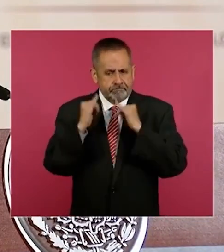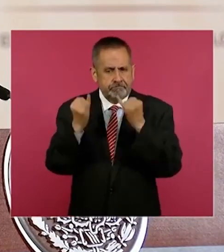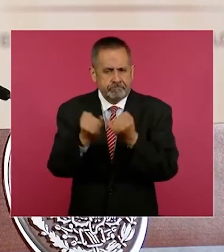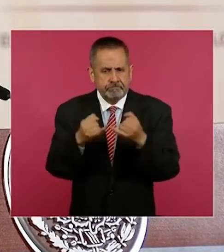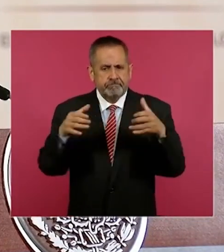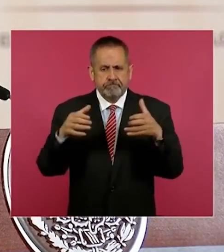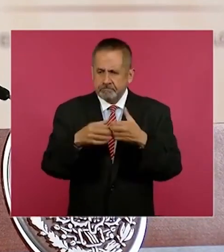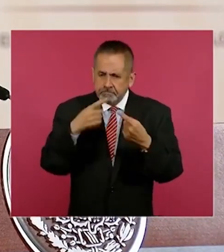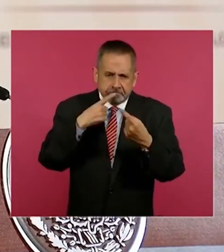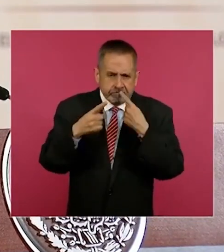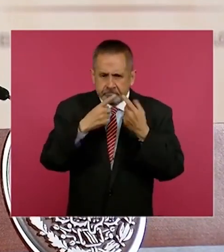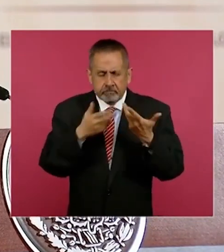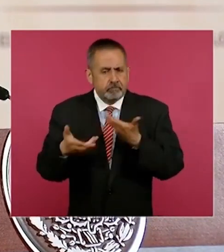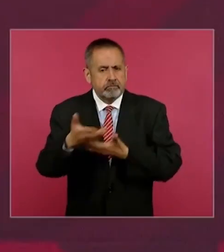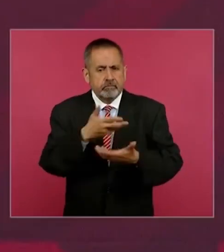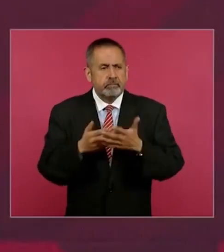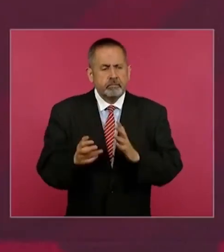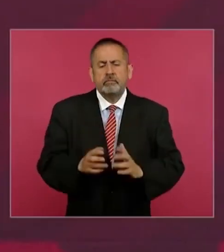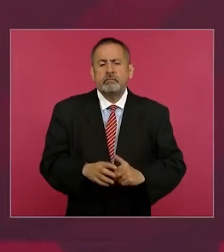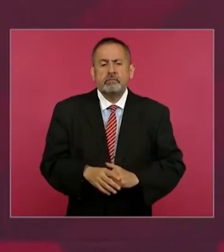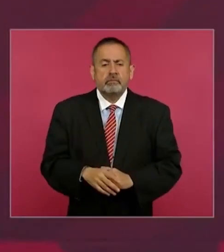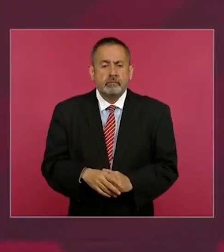países que